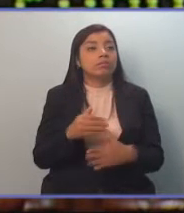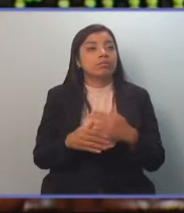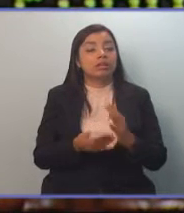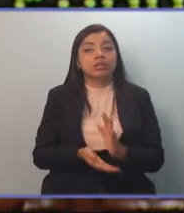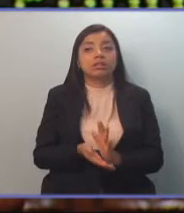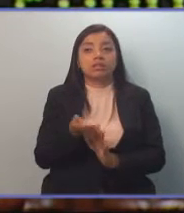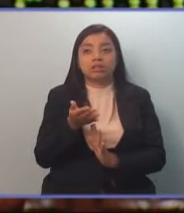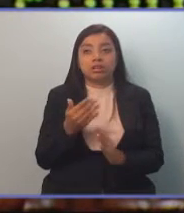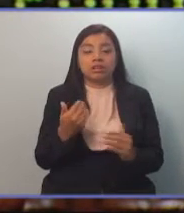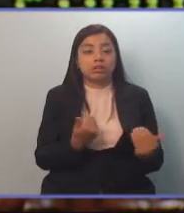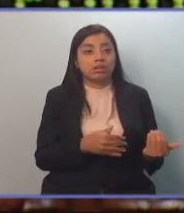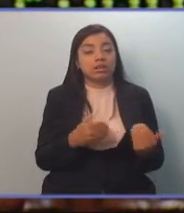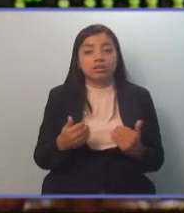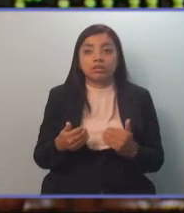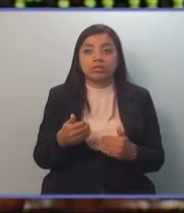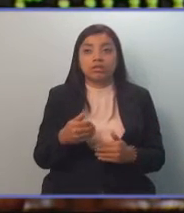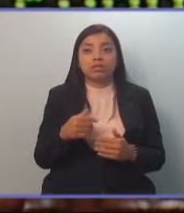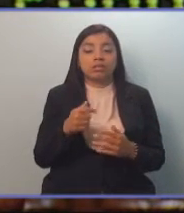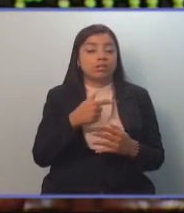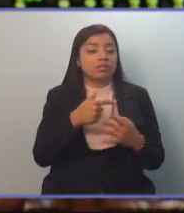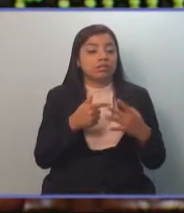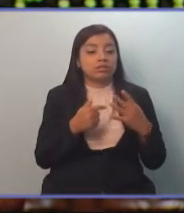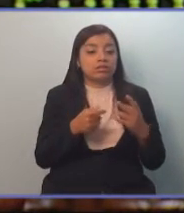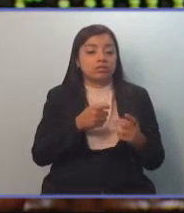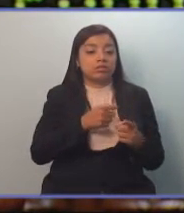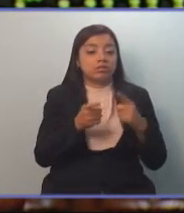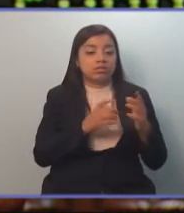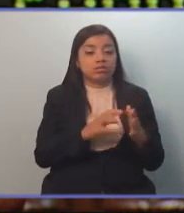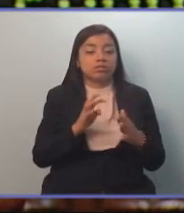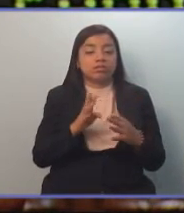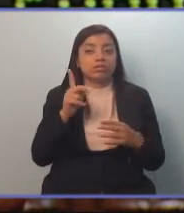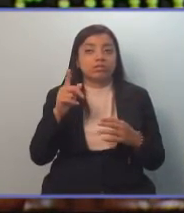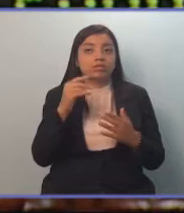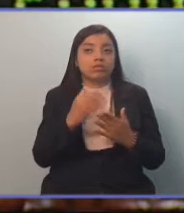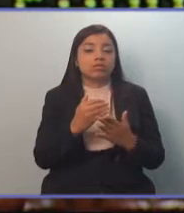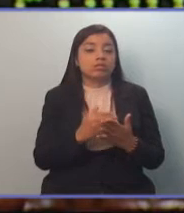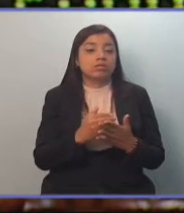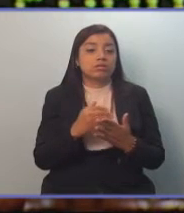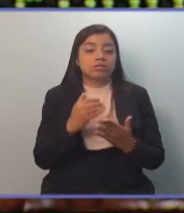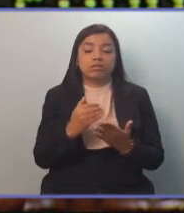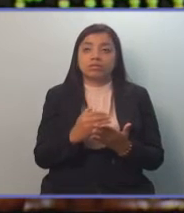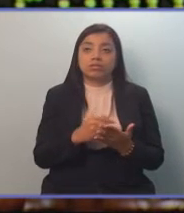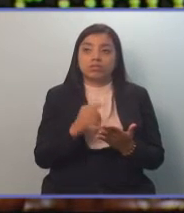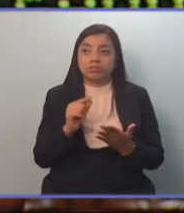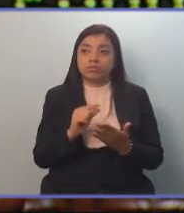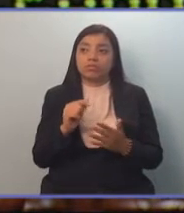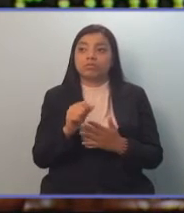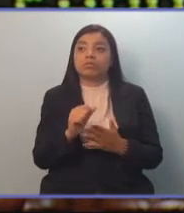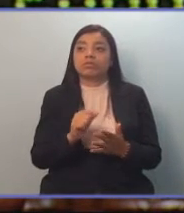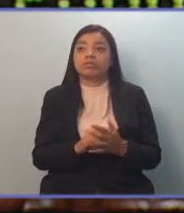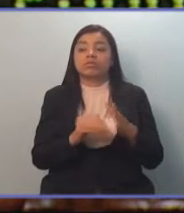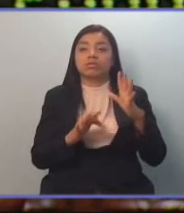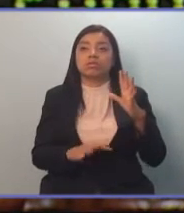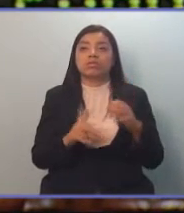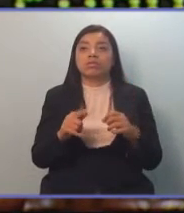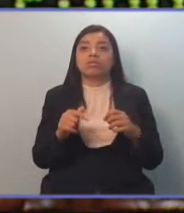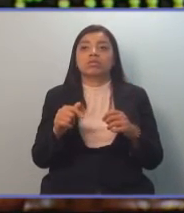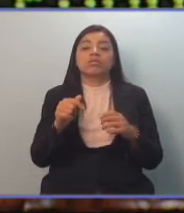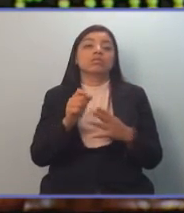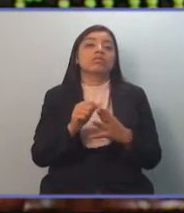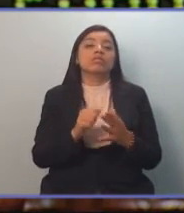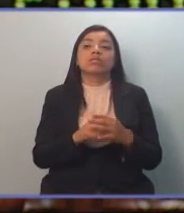cualquiera de las actividades reguladas en la presente ley, sin contar con su respectiva licencia. Artículo 11. Refórmese el